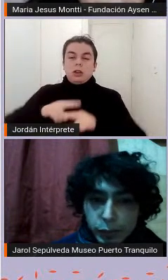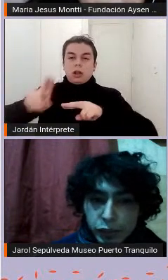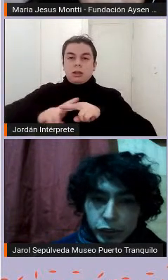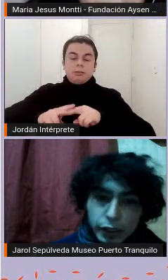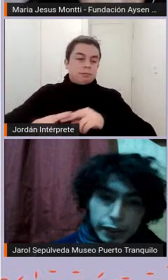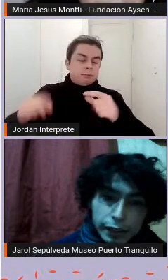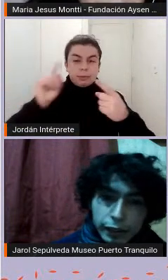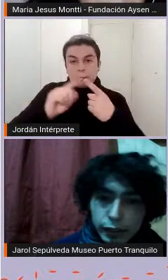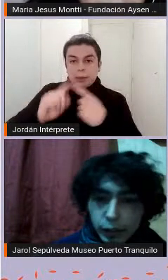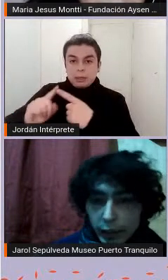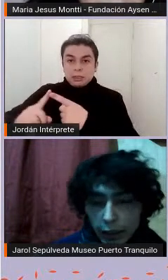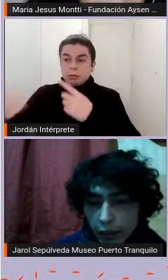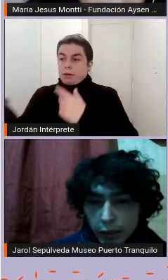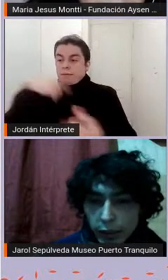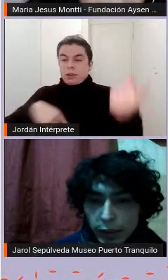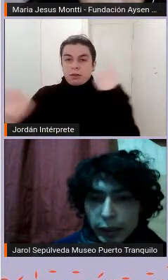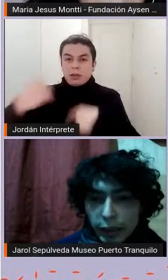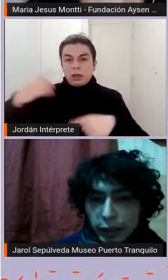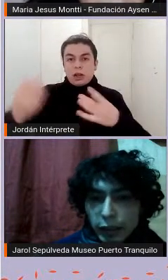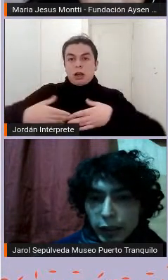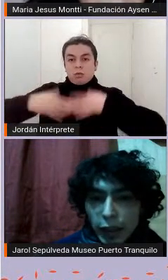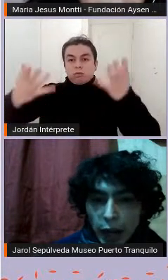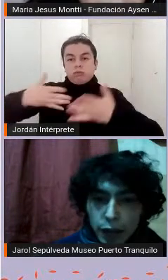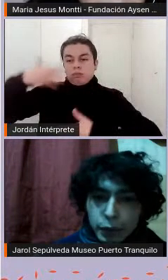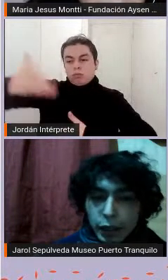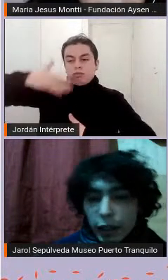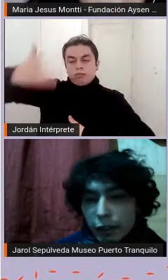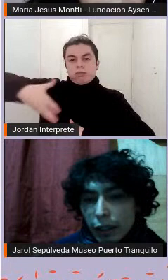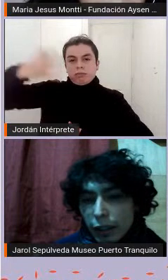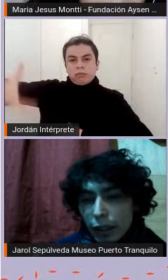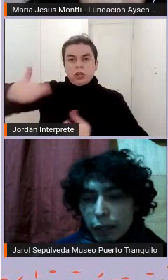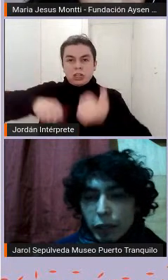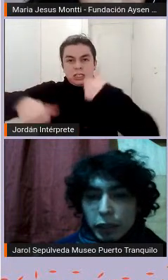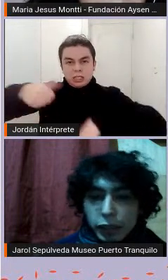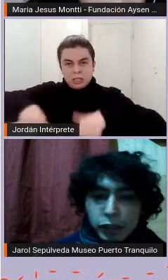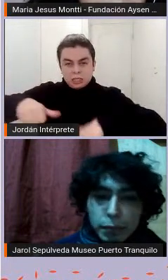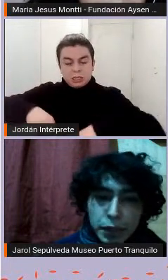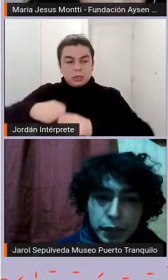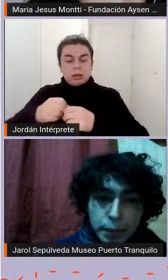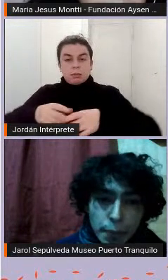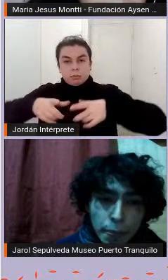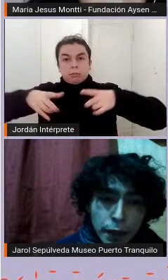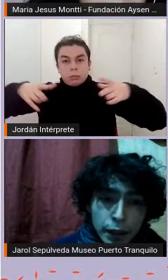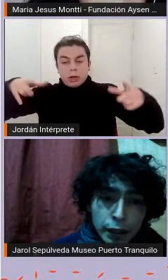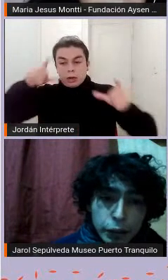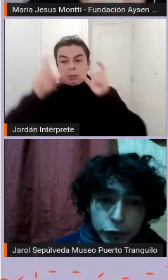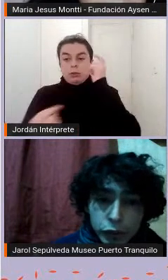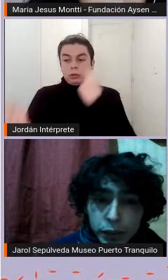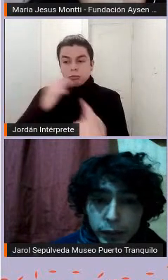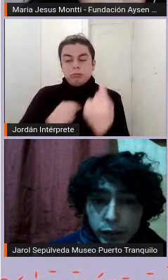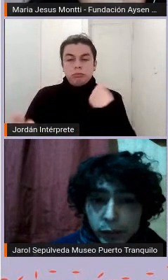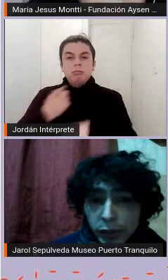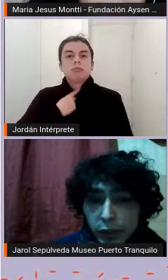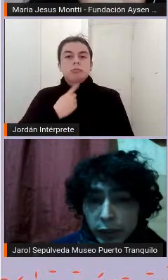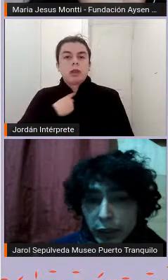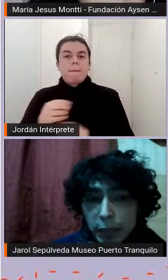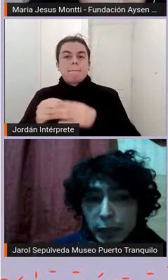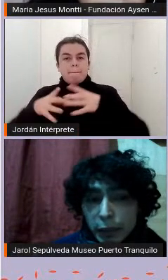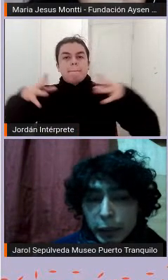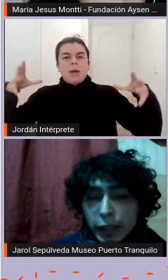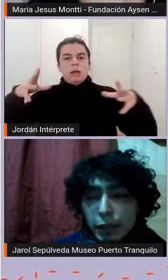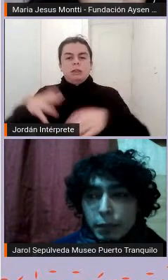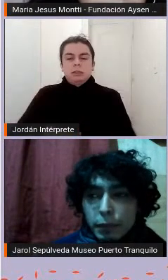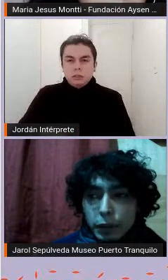en exposiciones de ciencia y temáticas naturales y la gente acude. Cada vez las convocatorias son mayores. Difusión y participación en